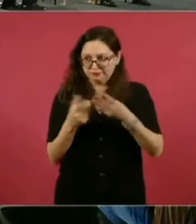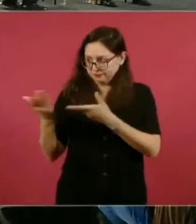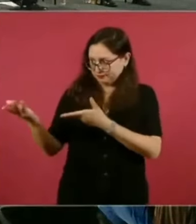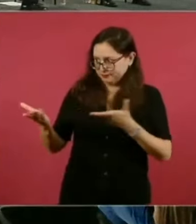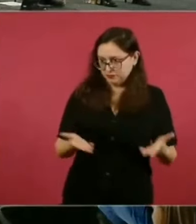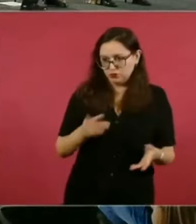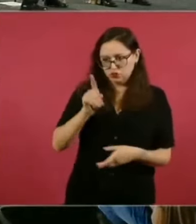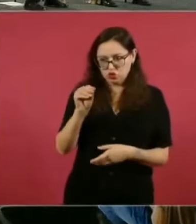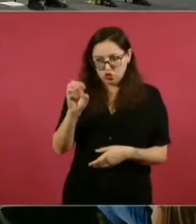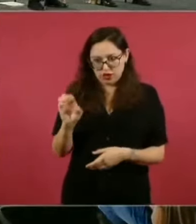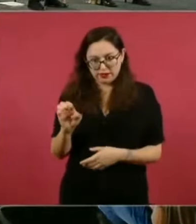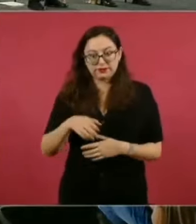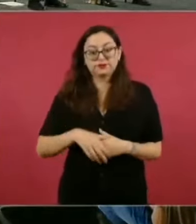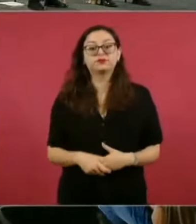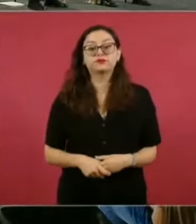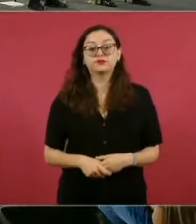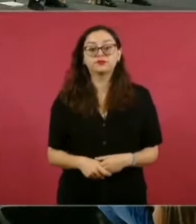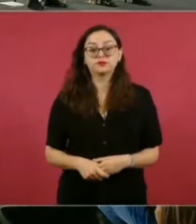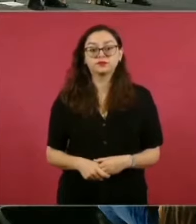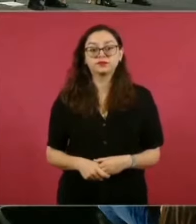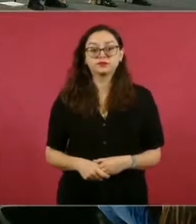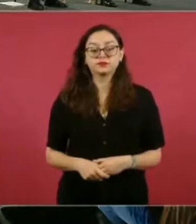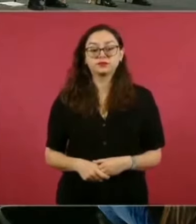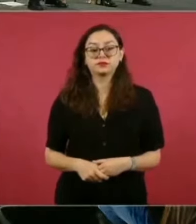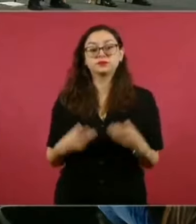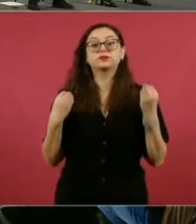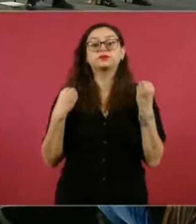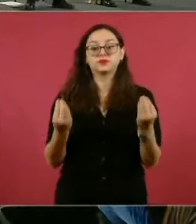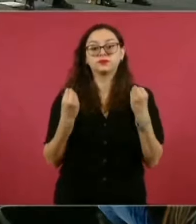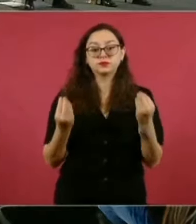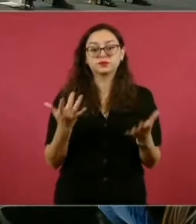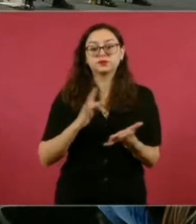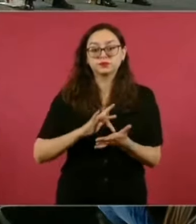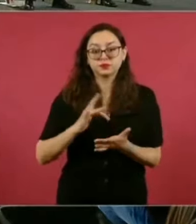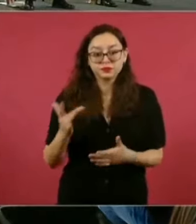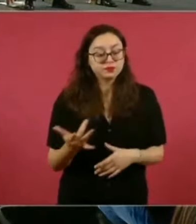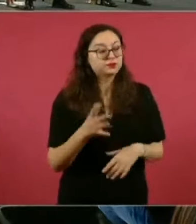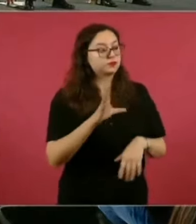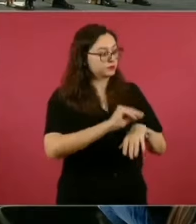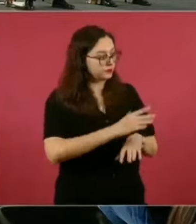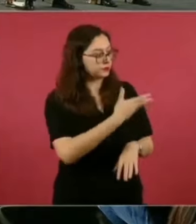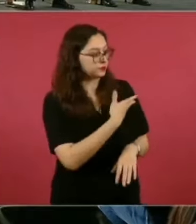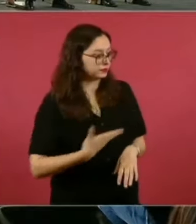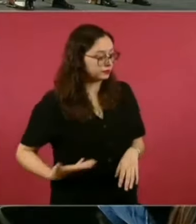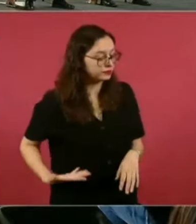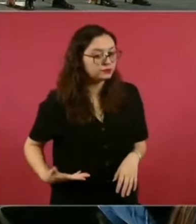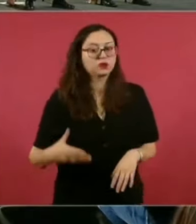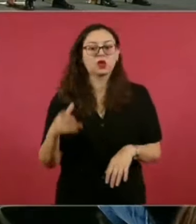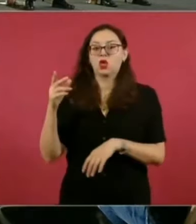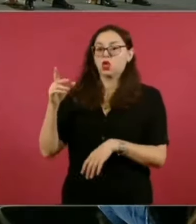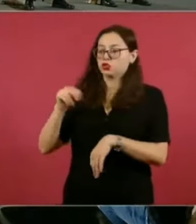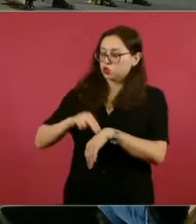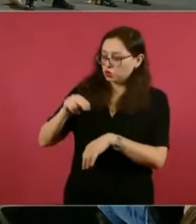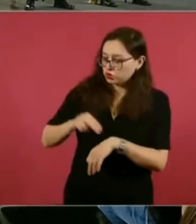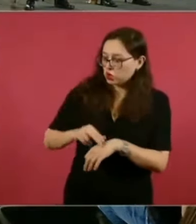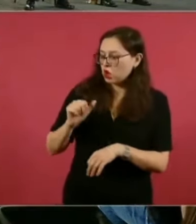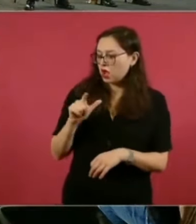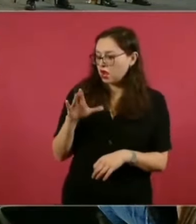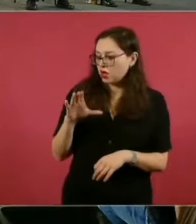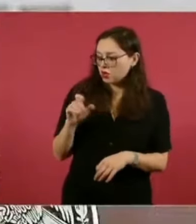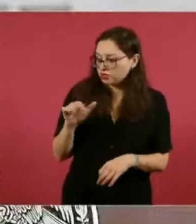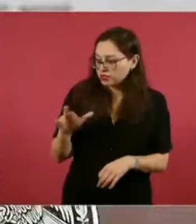Muchas gracias. Con su permiso, presidente, doctor Alcocer, doctor Ruy, muy buenos días a todas y a todos. Como se ha